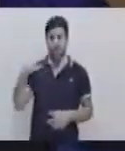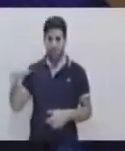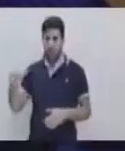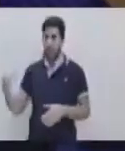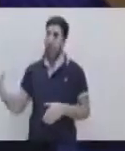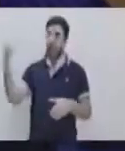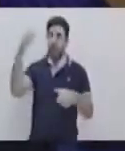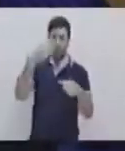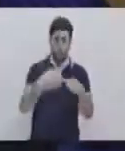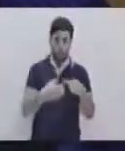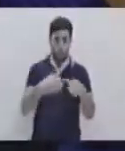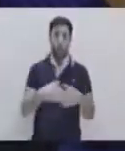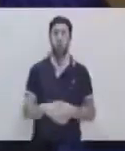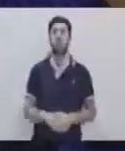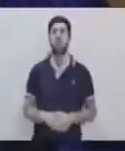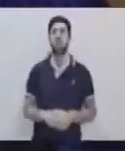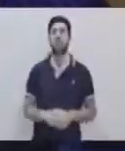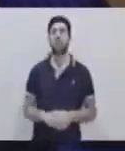Suficiente agua.